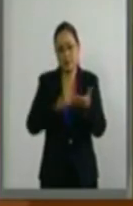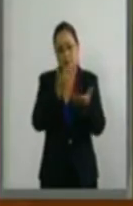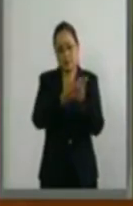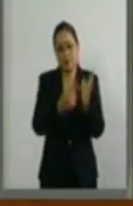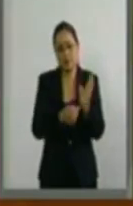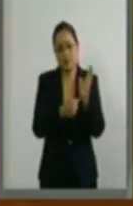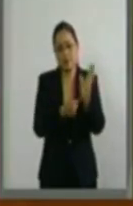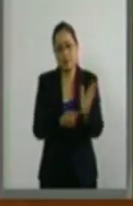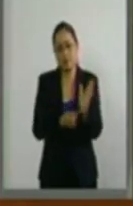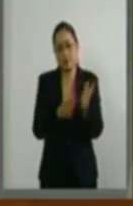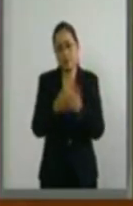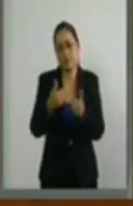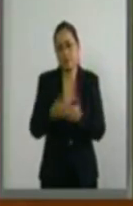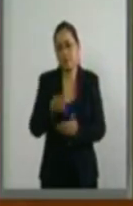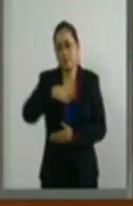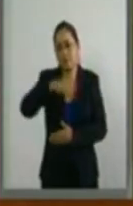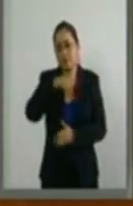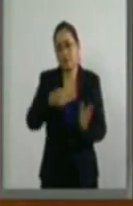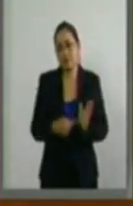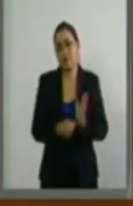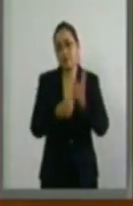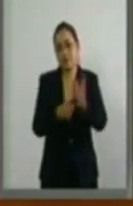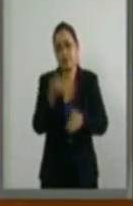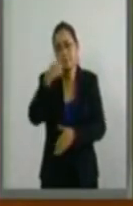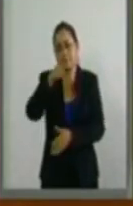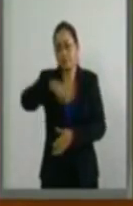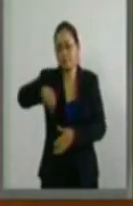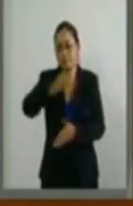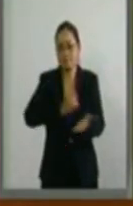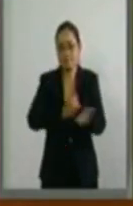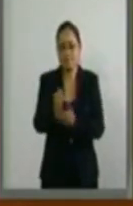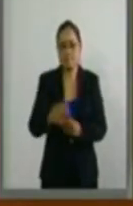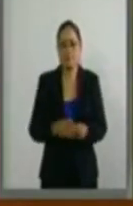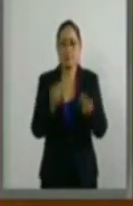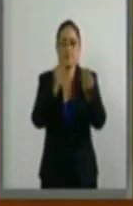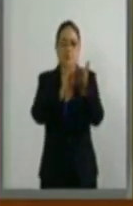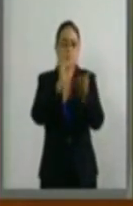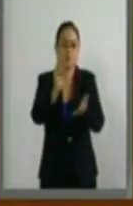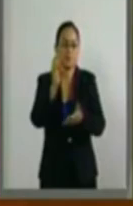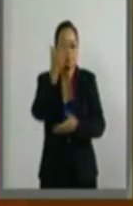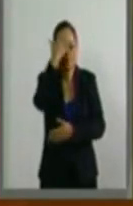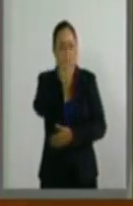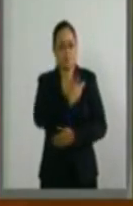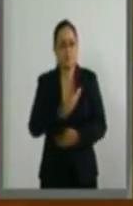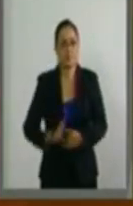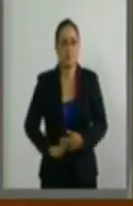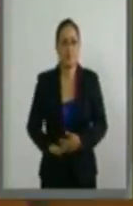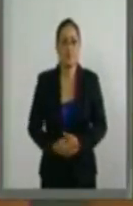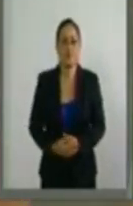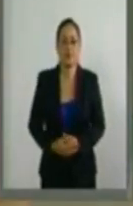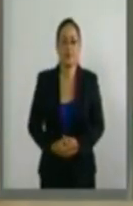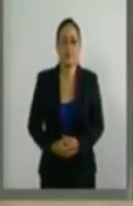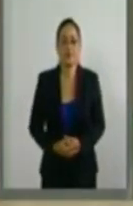iniciativa que hoy sometemos a su consideración. Muchas gracias, señor presidente.